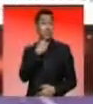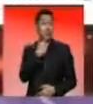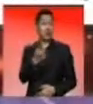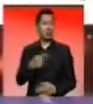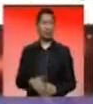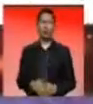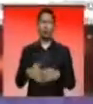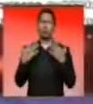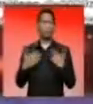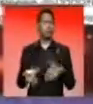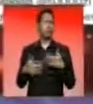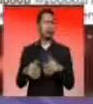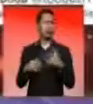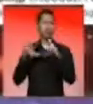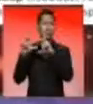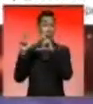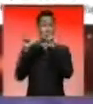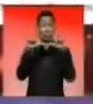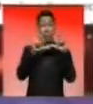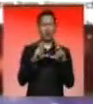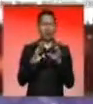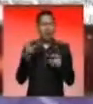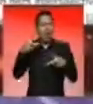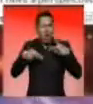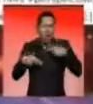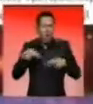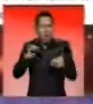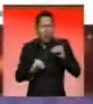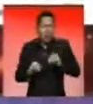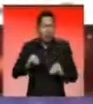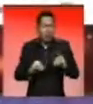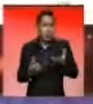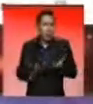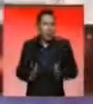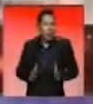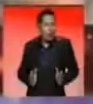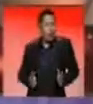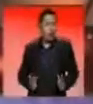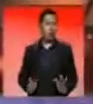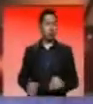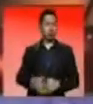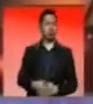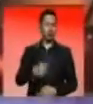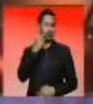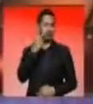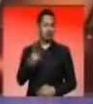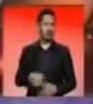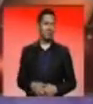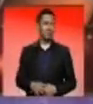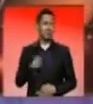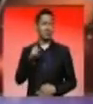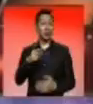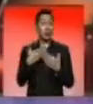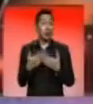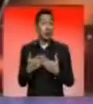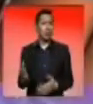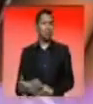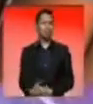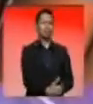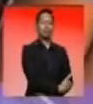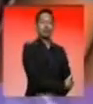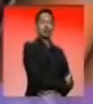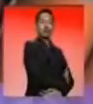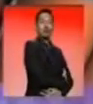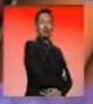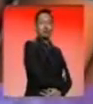abuso bastante grande de Photoshop para cubrir la cintura de Ashley. En la imagen se puede ver cómo una de las modelos cubre con unos